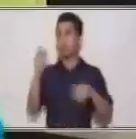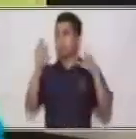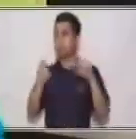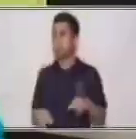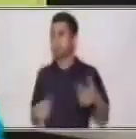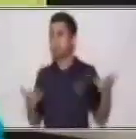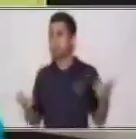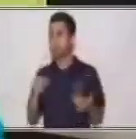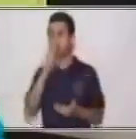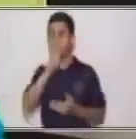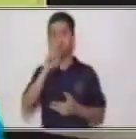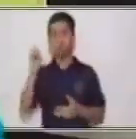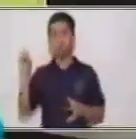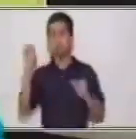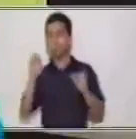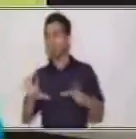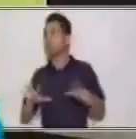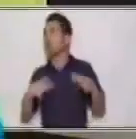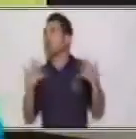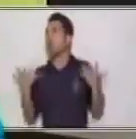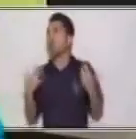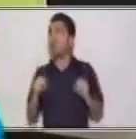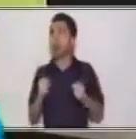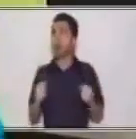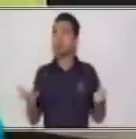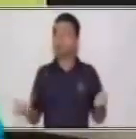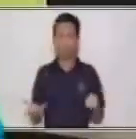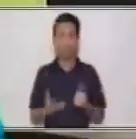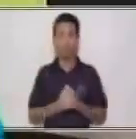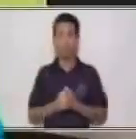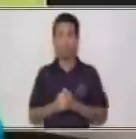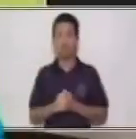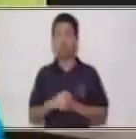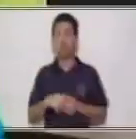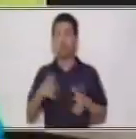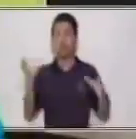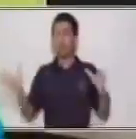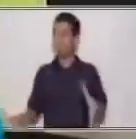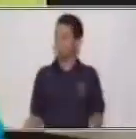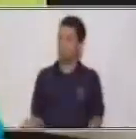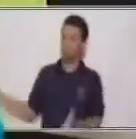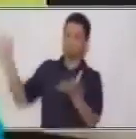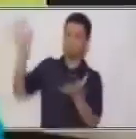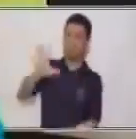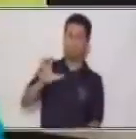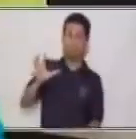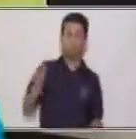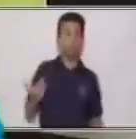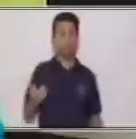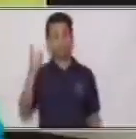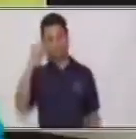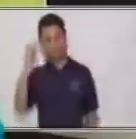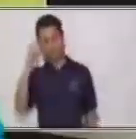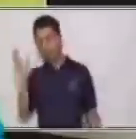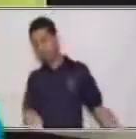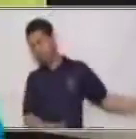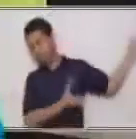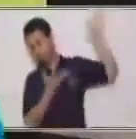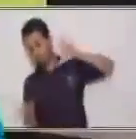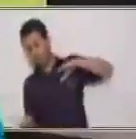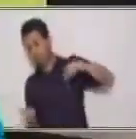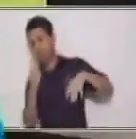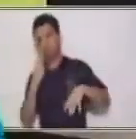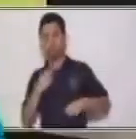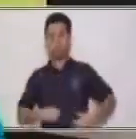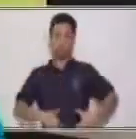personas, 15 personas, ¿cómo harán? ¿Será que agarran los costales de frijoles, de arroz, los echan en